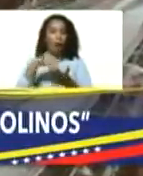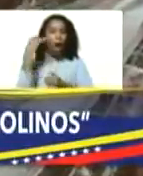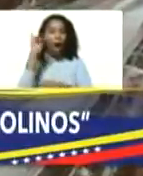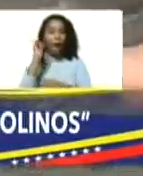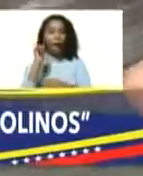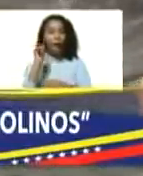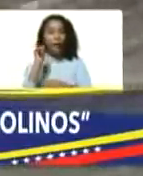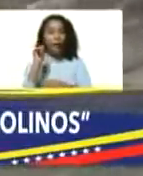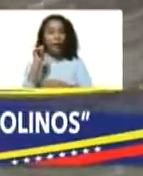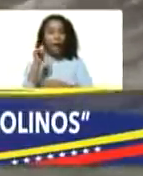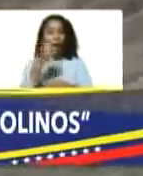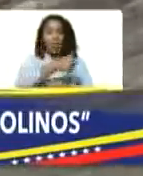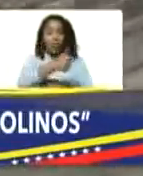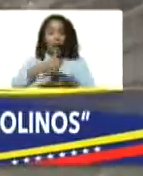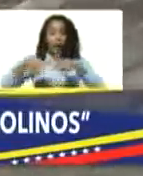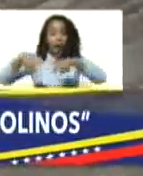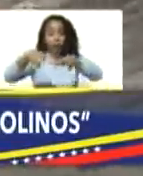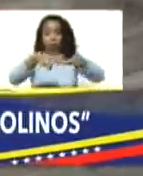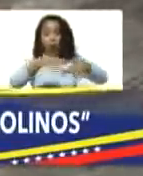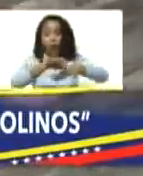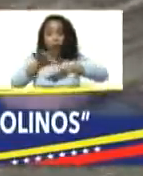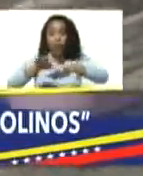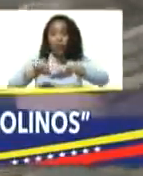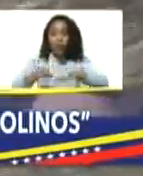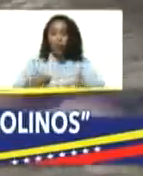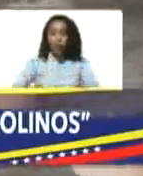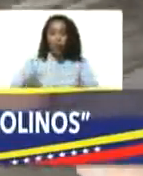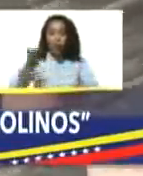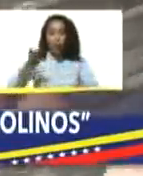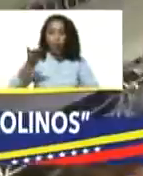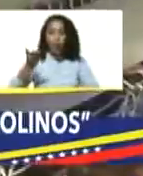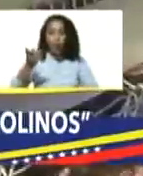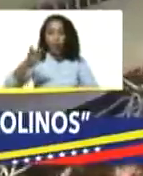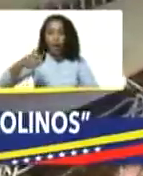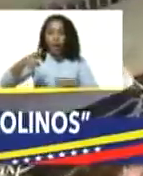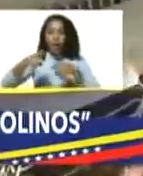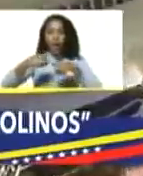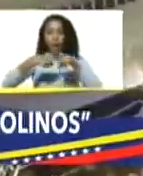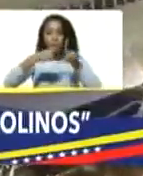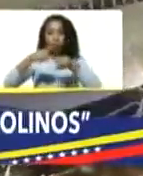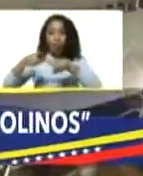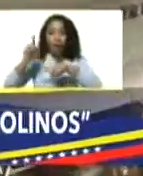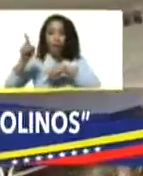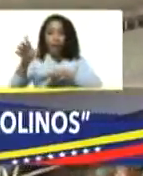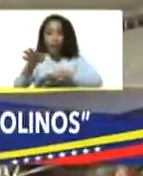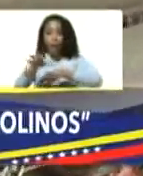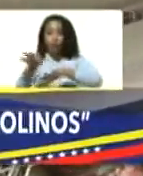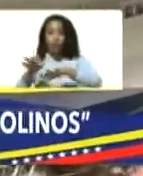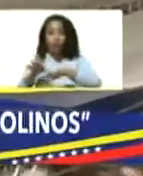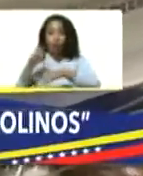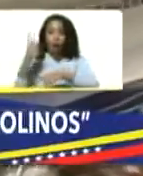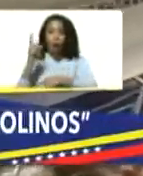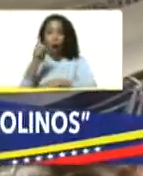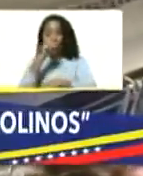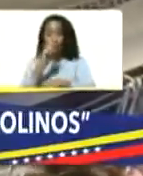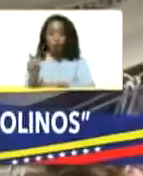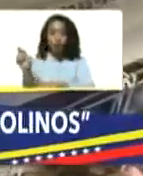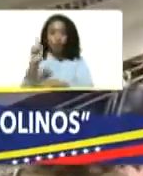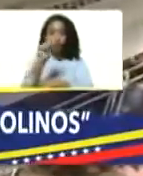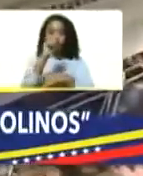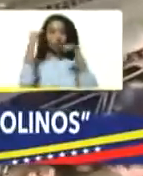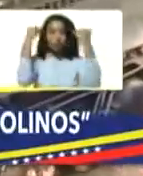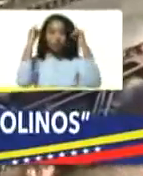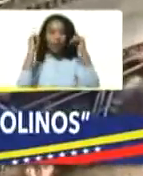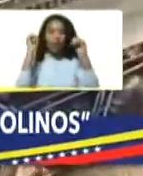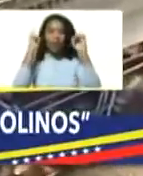área es particular cada municipio tiene su particularidad pero que en ese municipio anualmente se celebraban unas